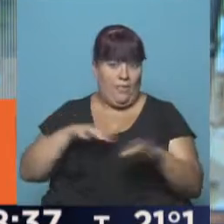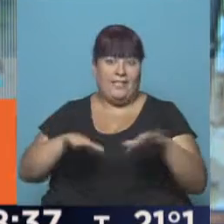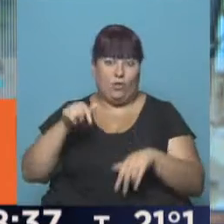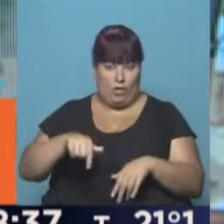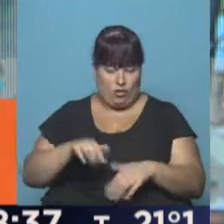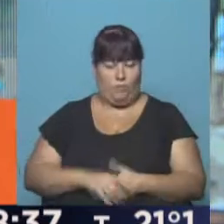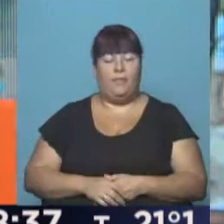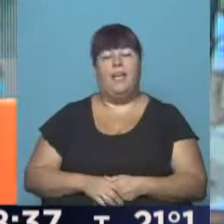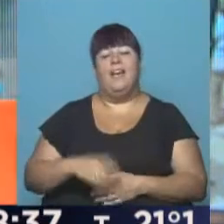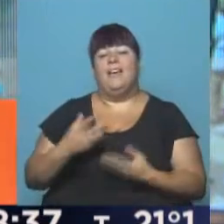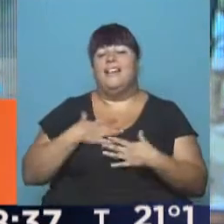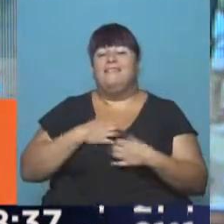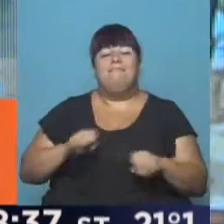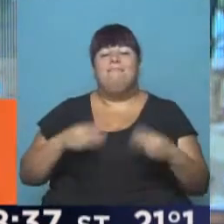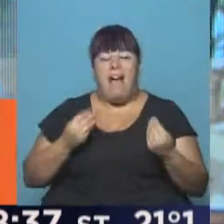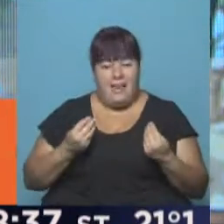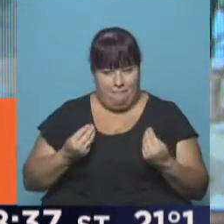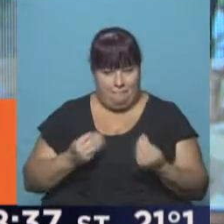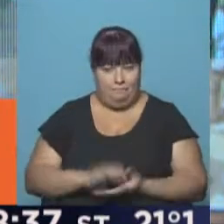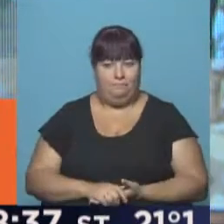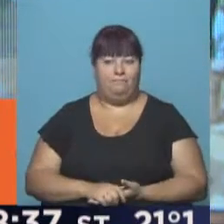el sinsabor es